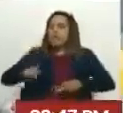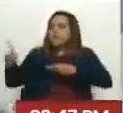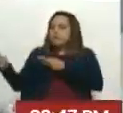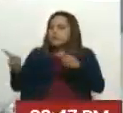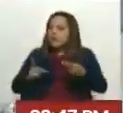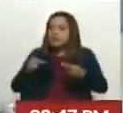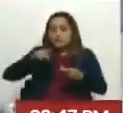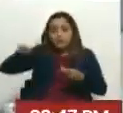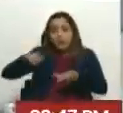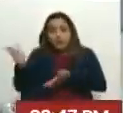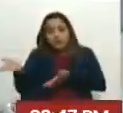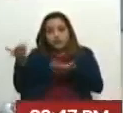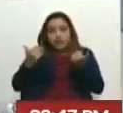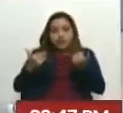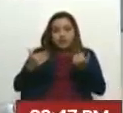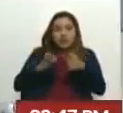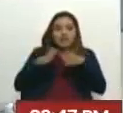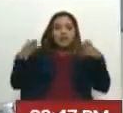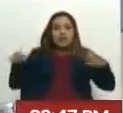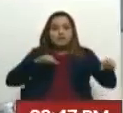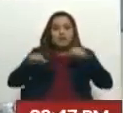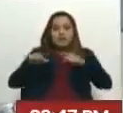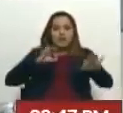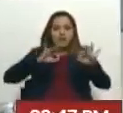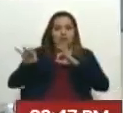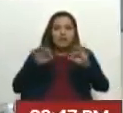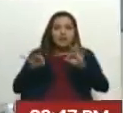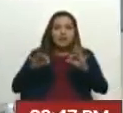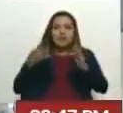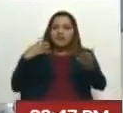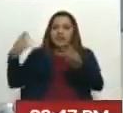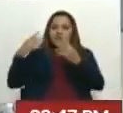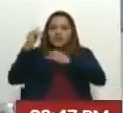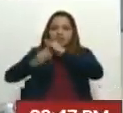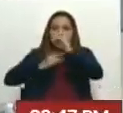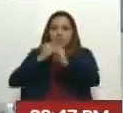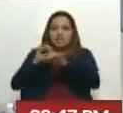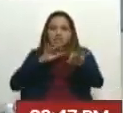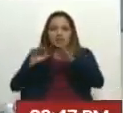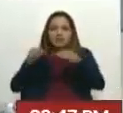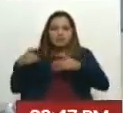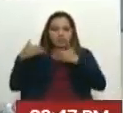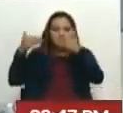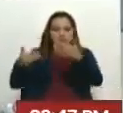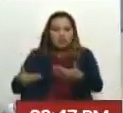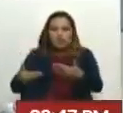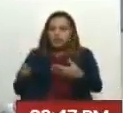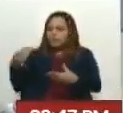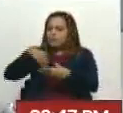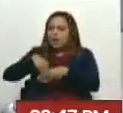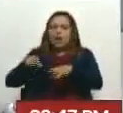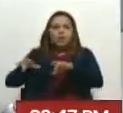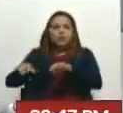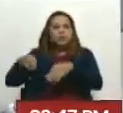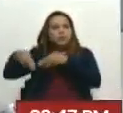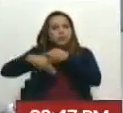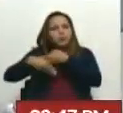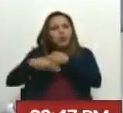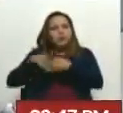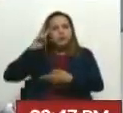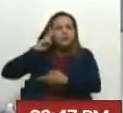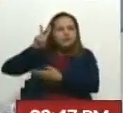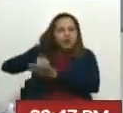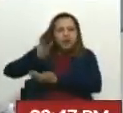se sumen a esta gran movida teatral, a este Festival Internacional de Teatro Progresista, que se metan en las redes, revisen todo lo que vamos a